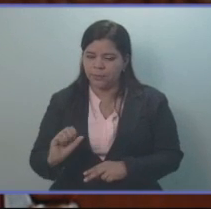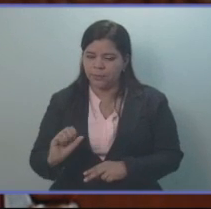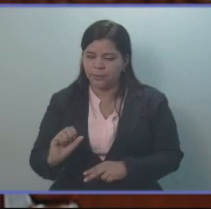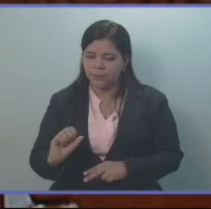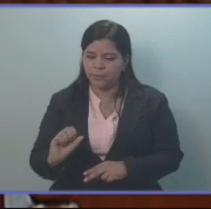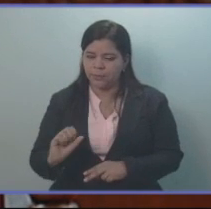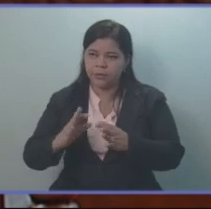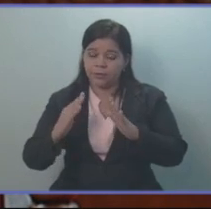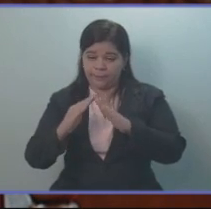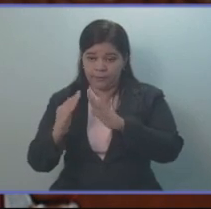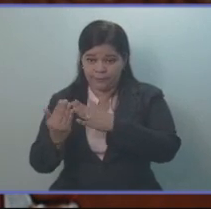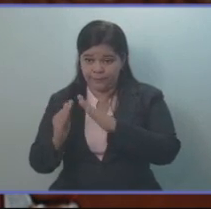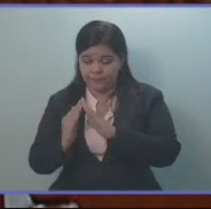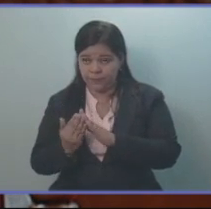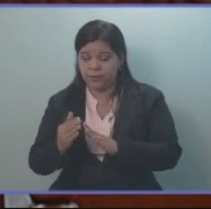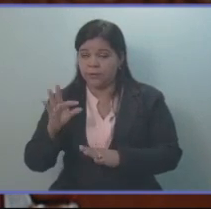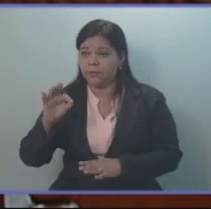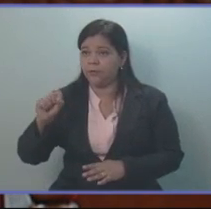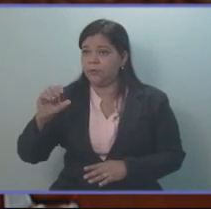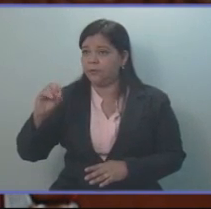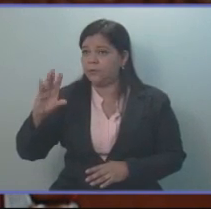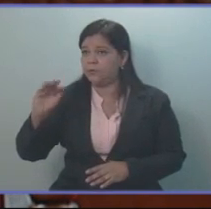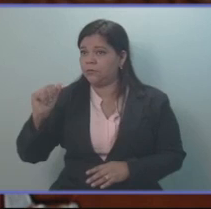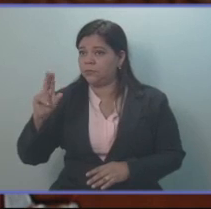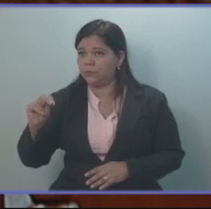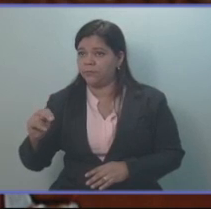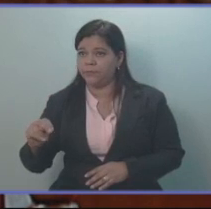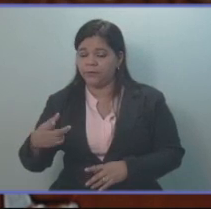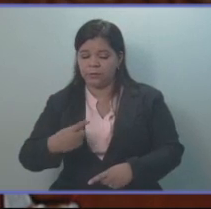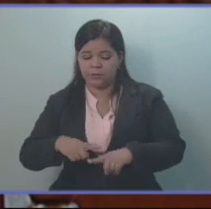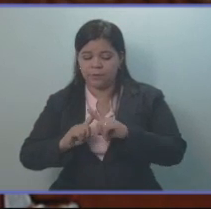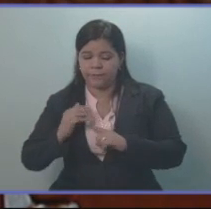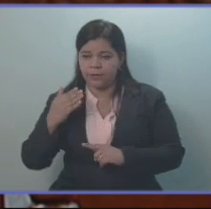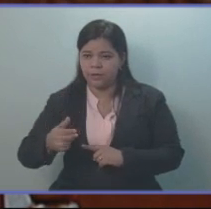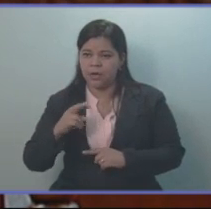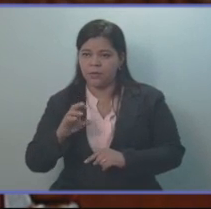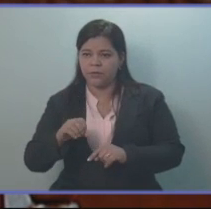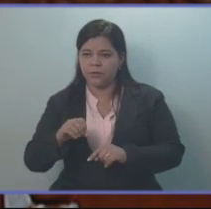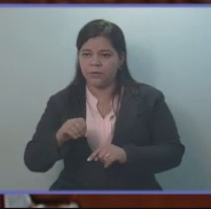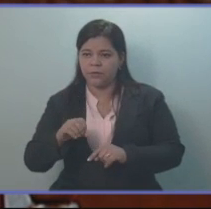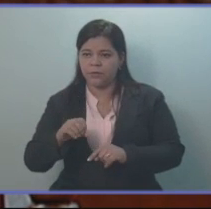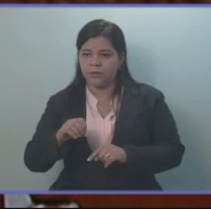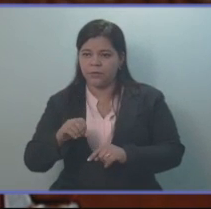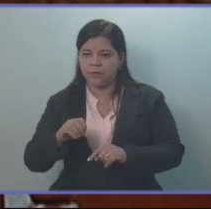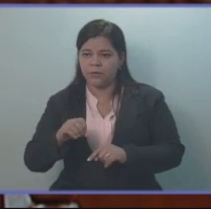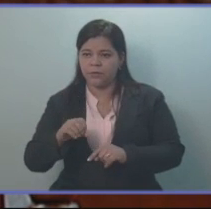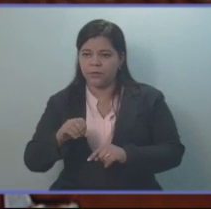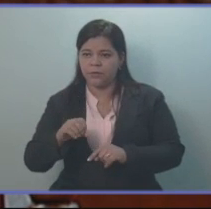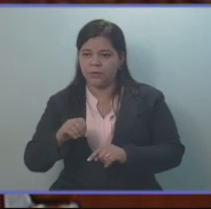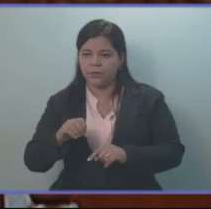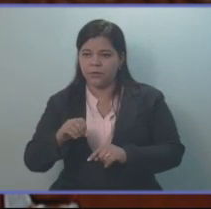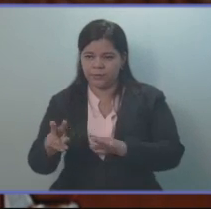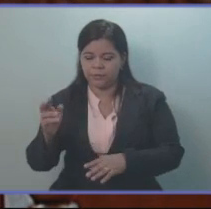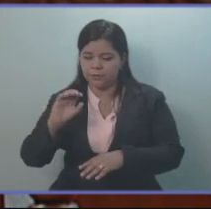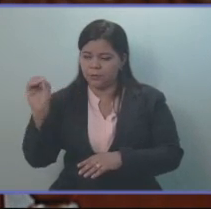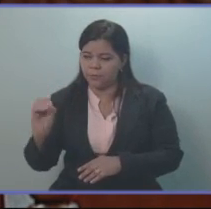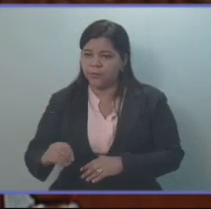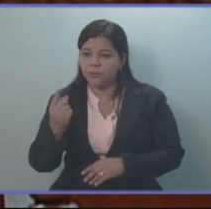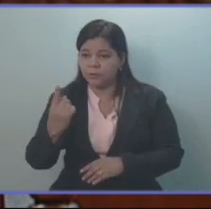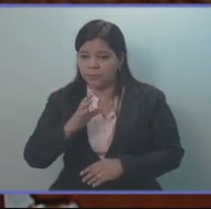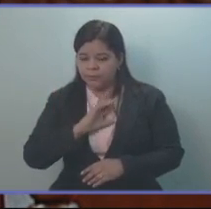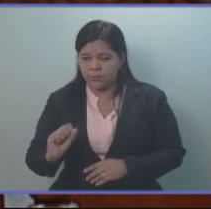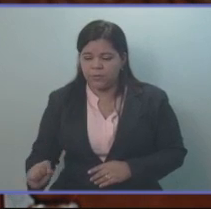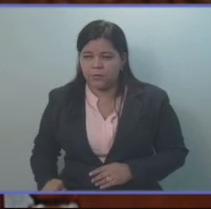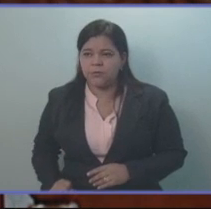Ayuda Mutua, FESCOBAM, en abril del 2017, que alrededor del 47% de los asociados a